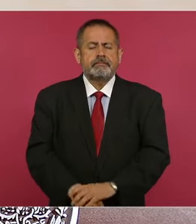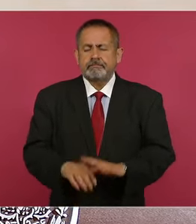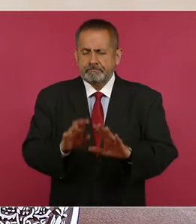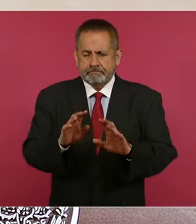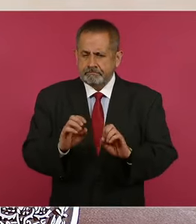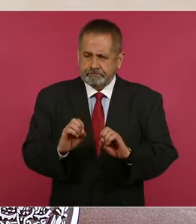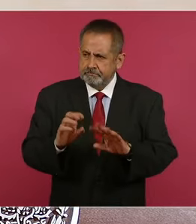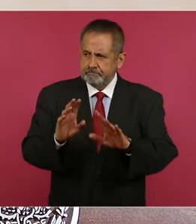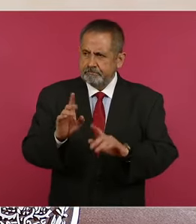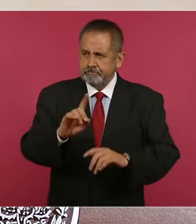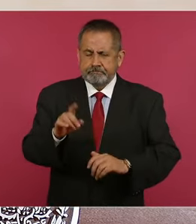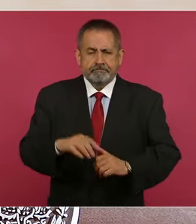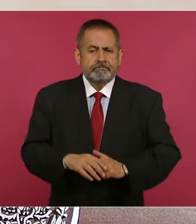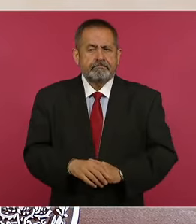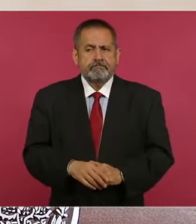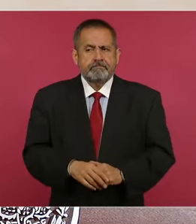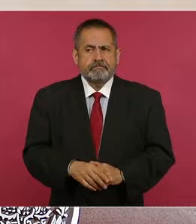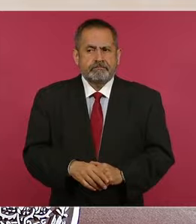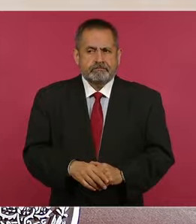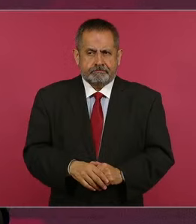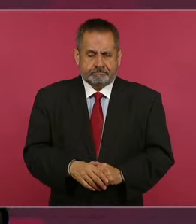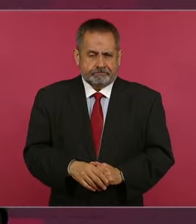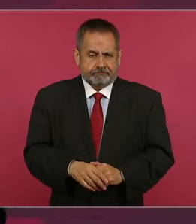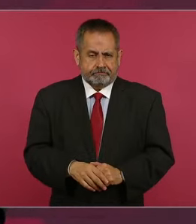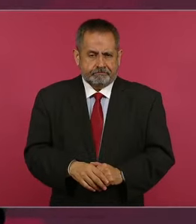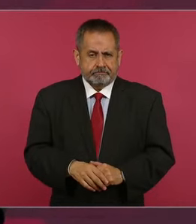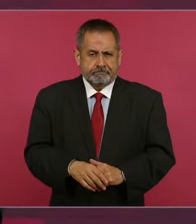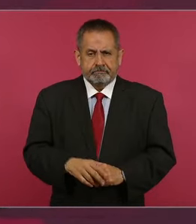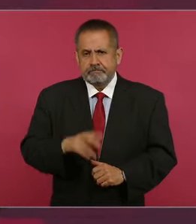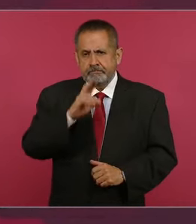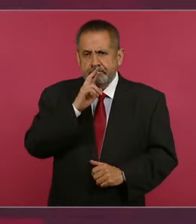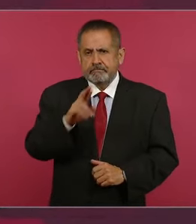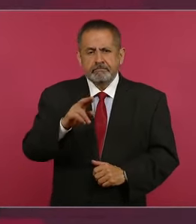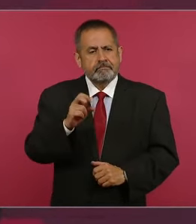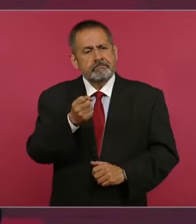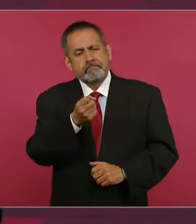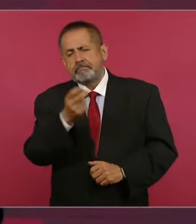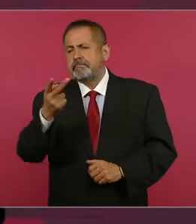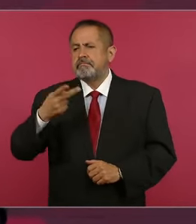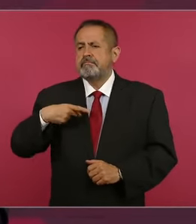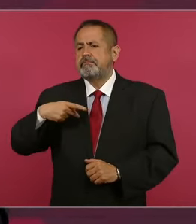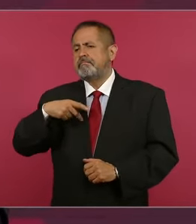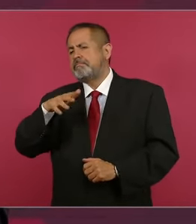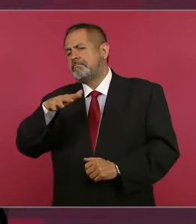dejarle la respuesta a la gente.